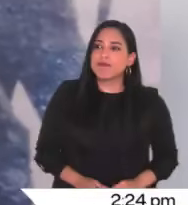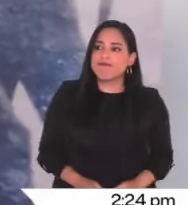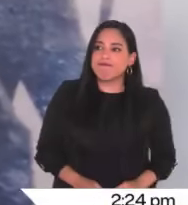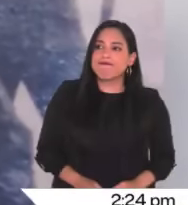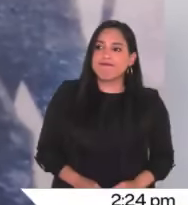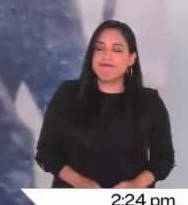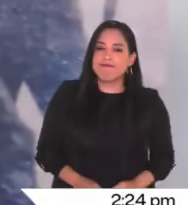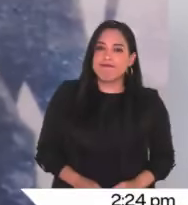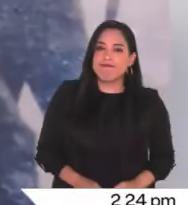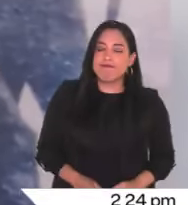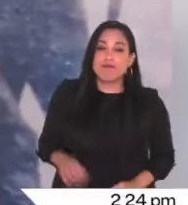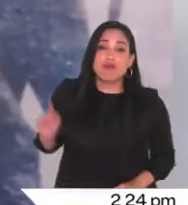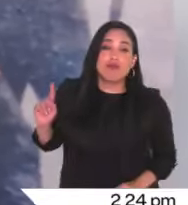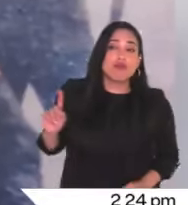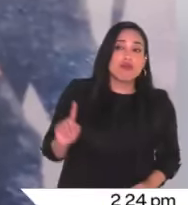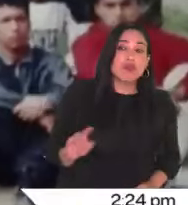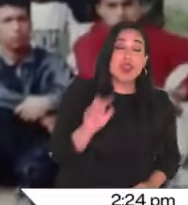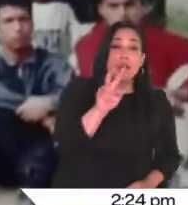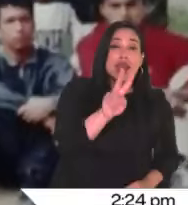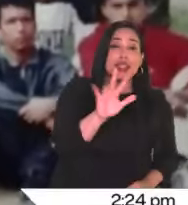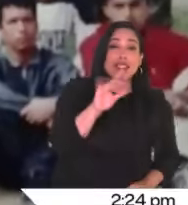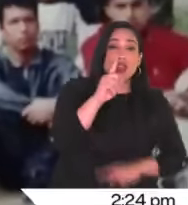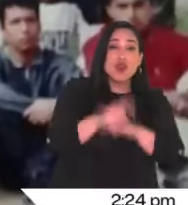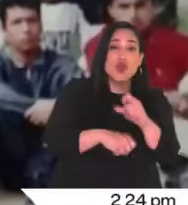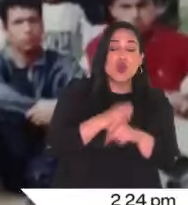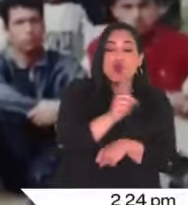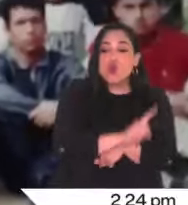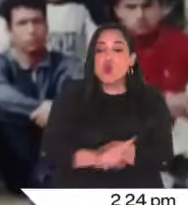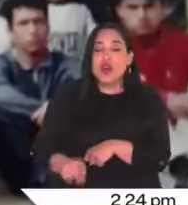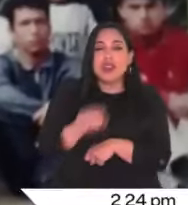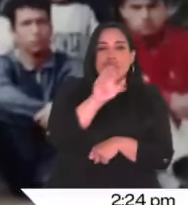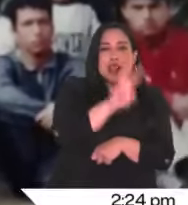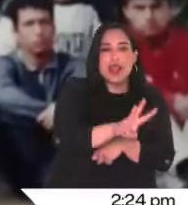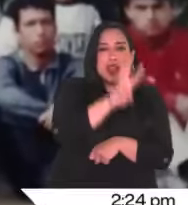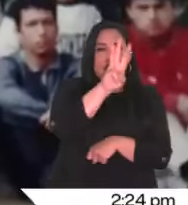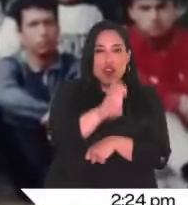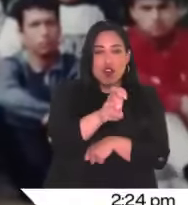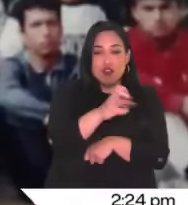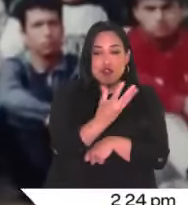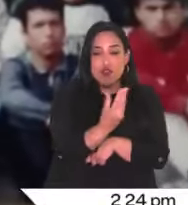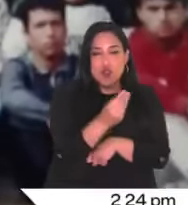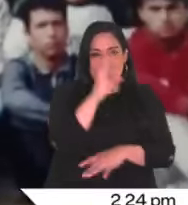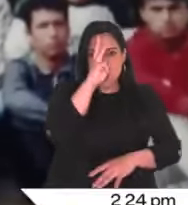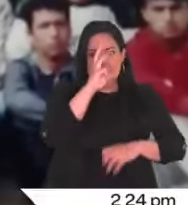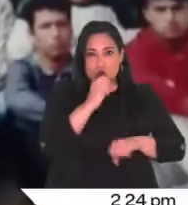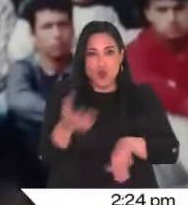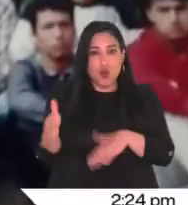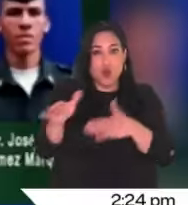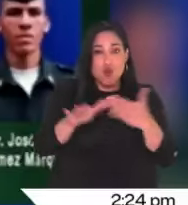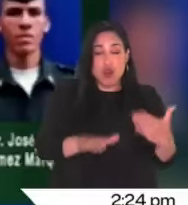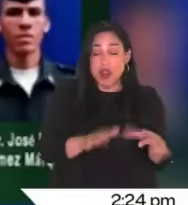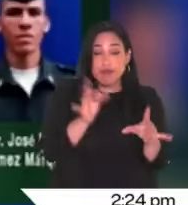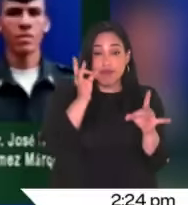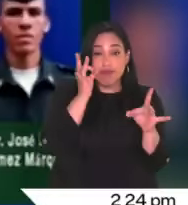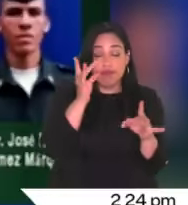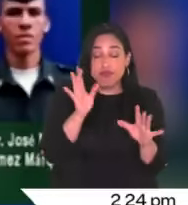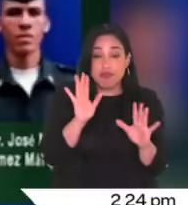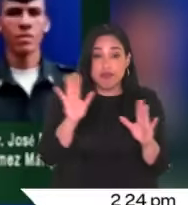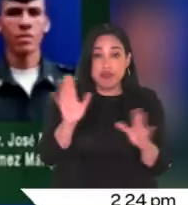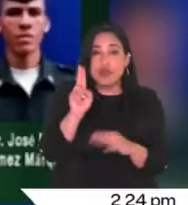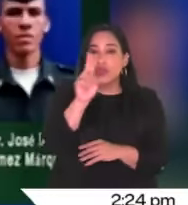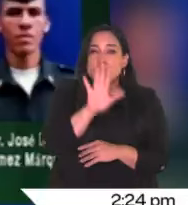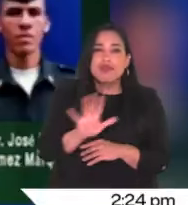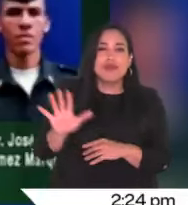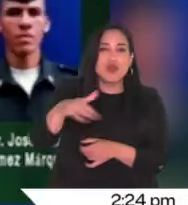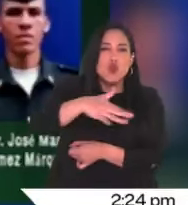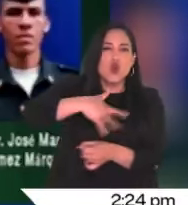Medio cuarto de siglo después, los nombres de los 38 héroes que cayeron en uno de los ataques más sangrientos de la guerra en el centro del